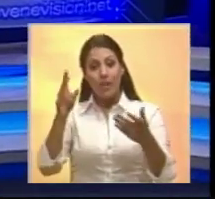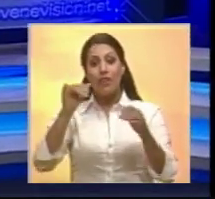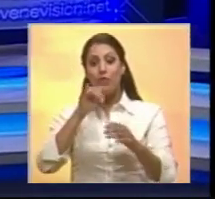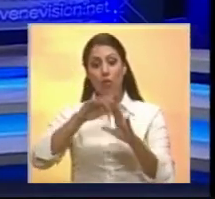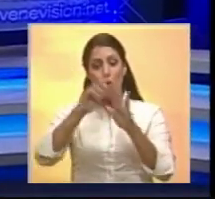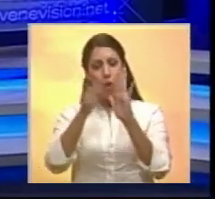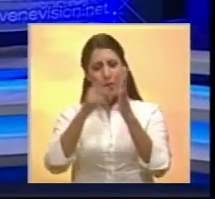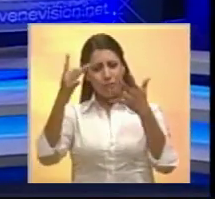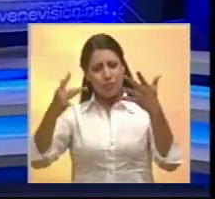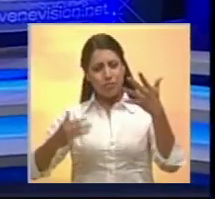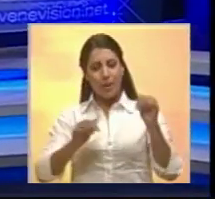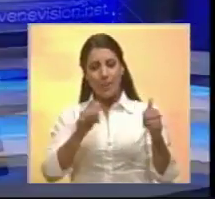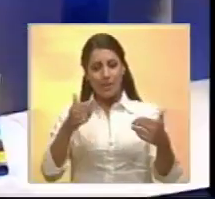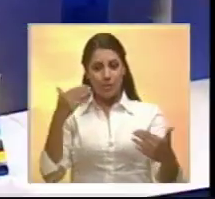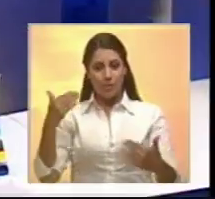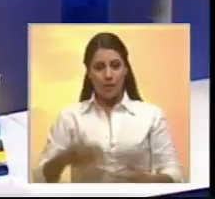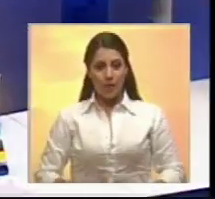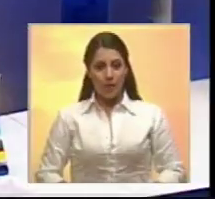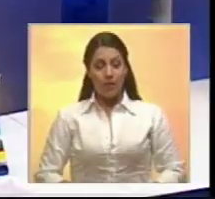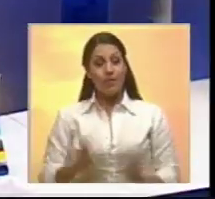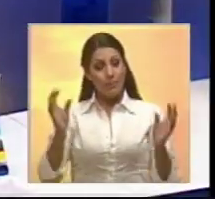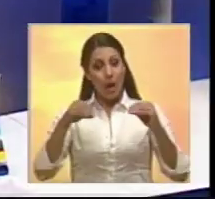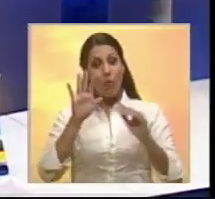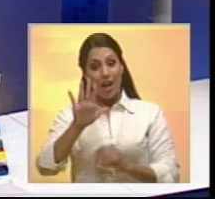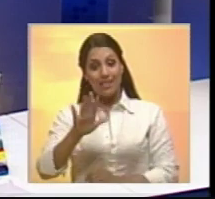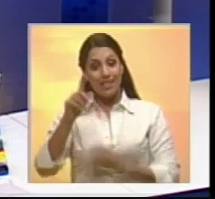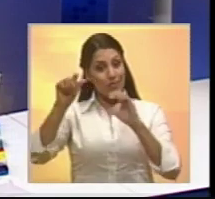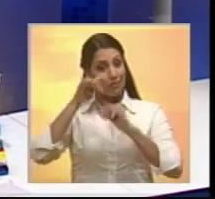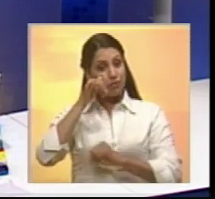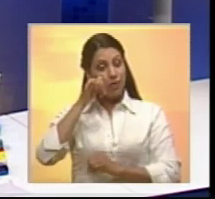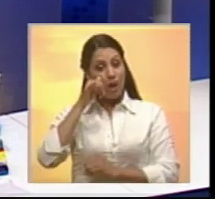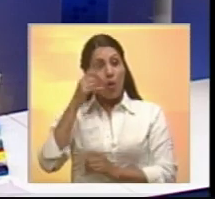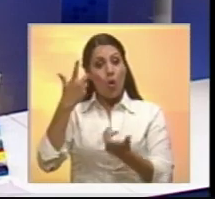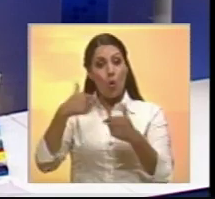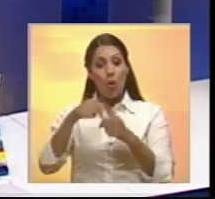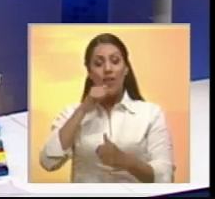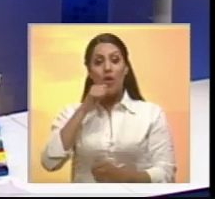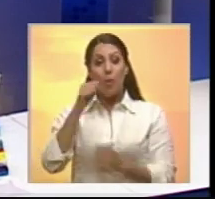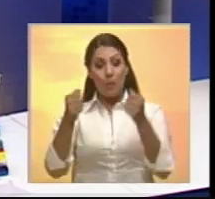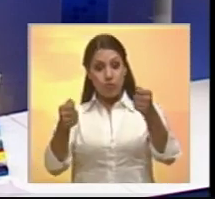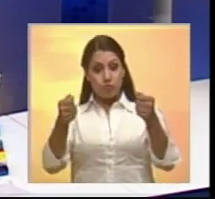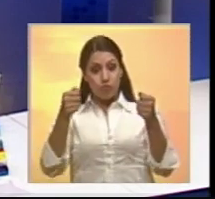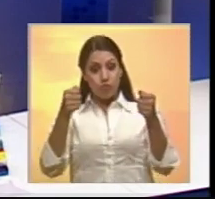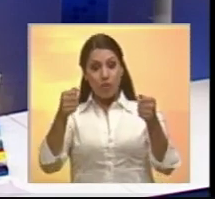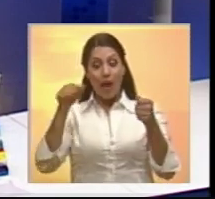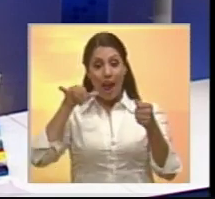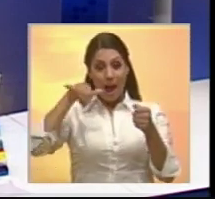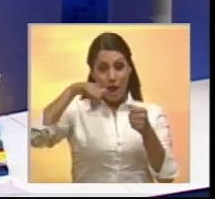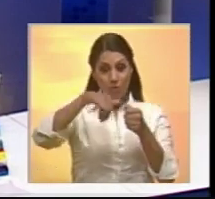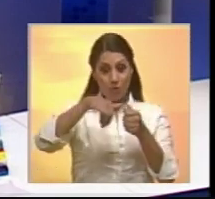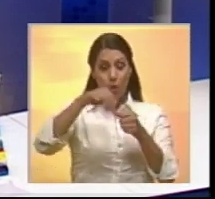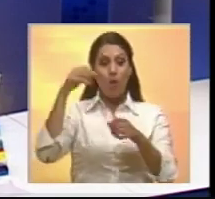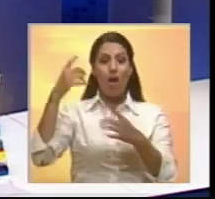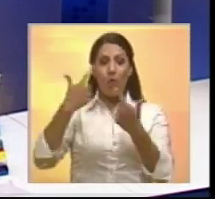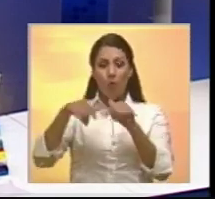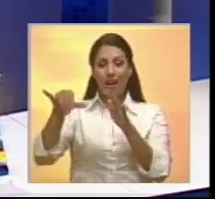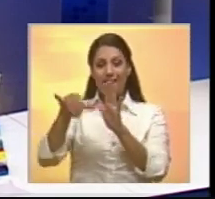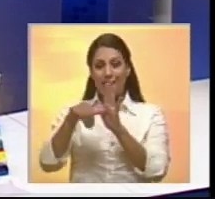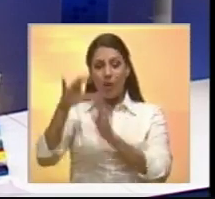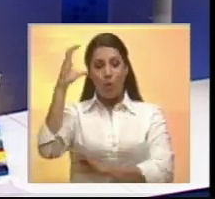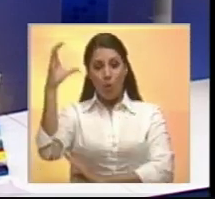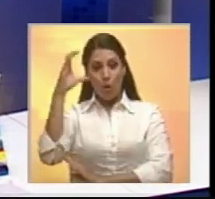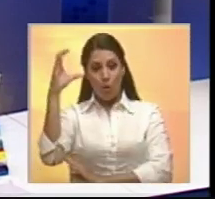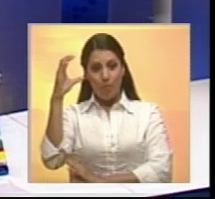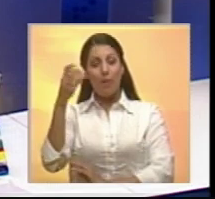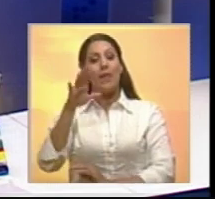y todos los detalles. Comenzamos. De acuerdo con grabaciones difundidas por el piloto del avión de la aerolínea Lamia, siniestrado en las cercanías de Medellín,